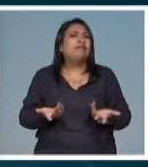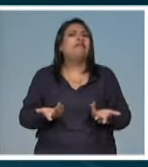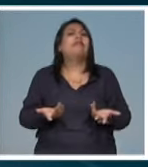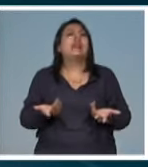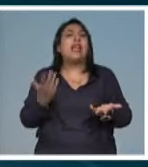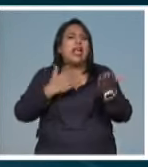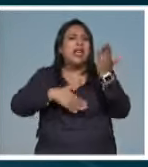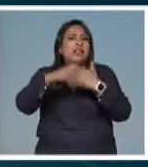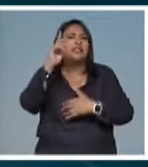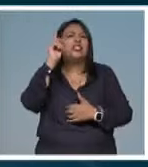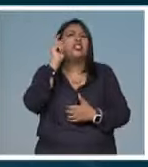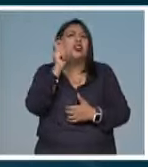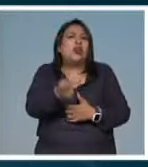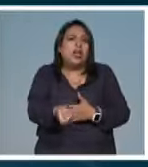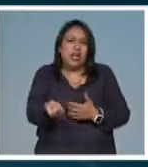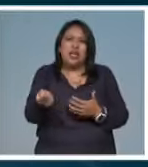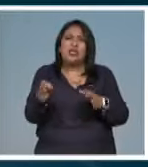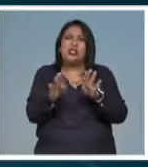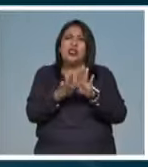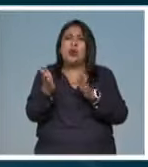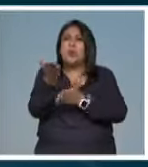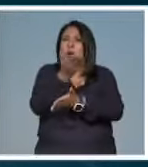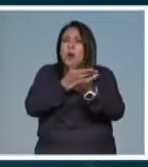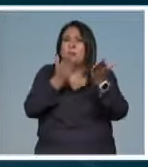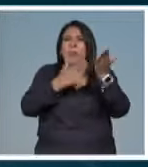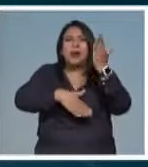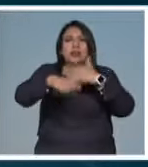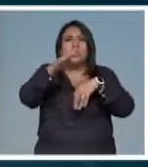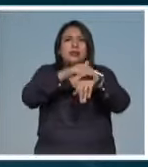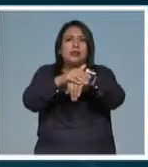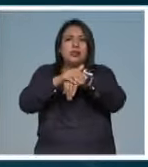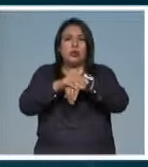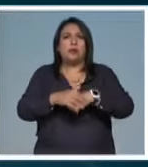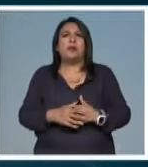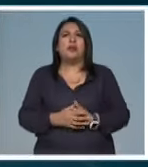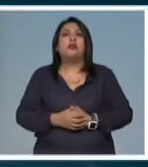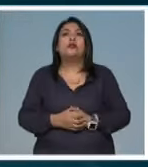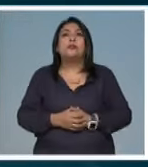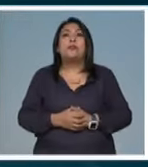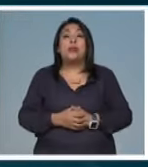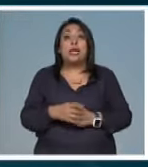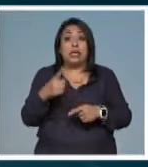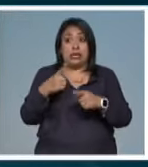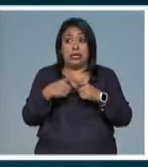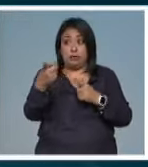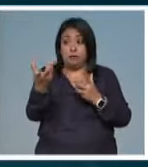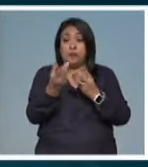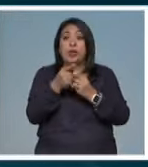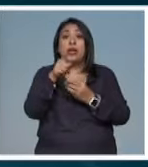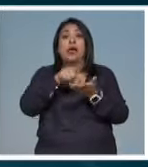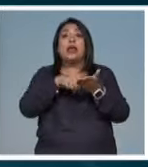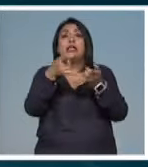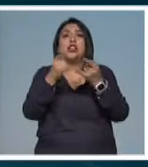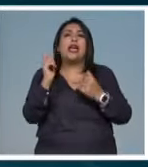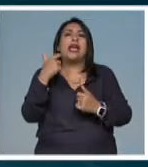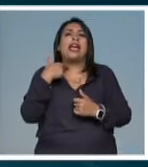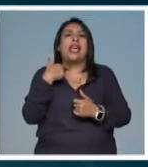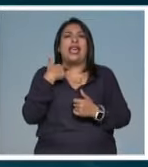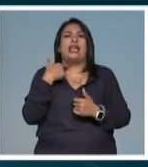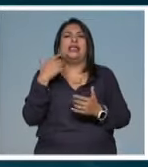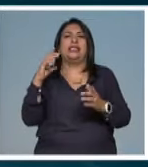qué es el éxito, cómo se comparte ese éxito con amigos. Quienes están a tu lado sigue la historia del excampeón de